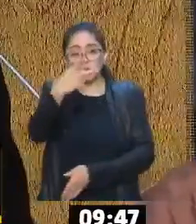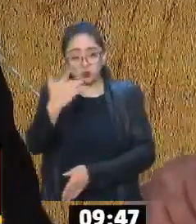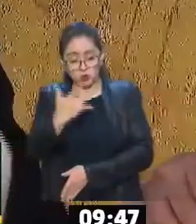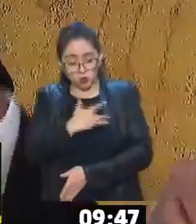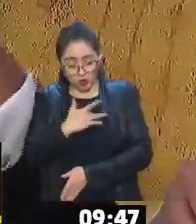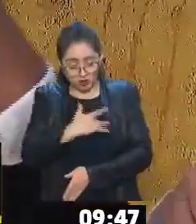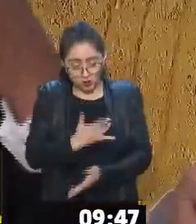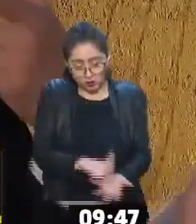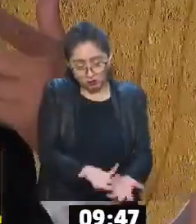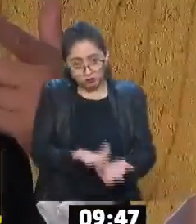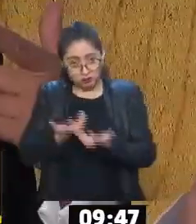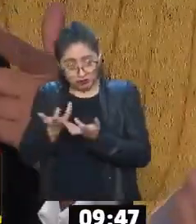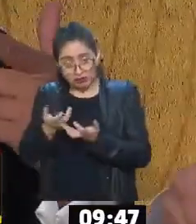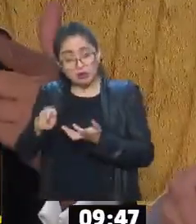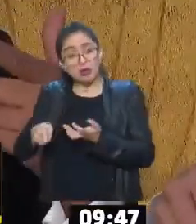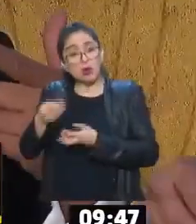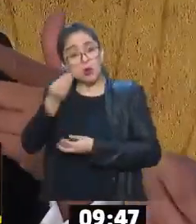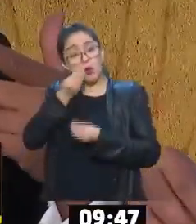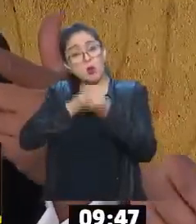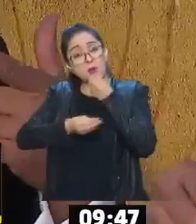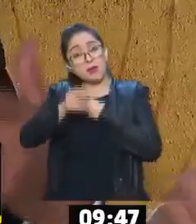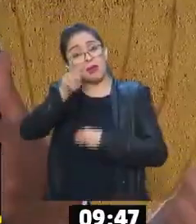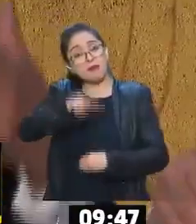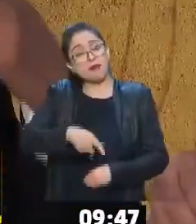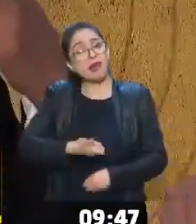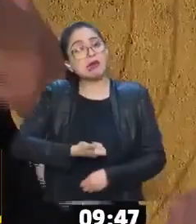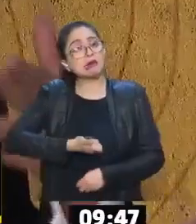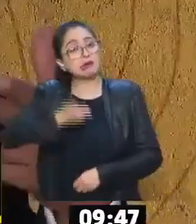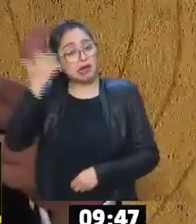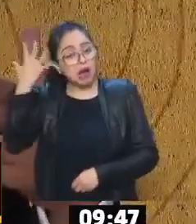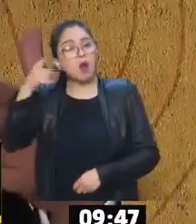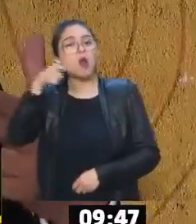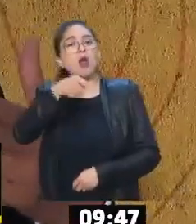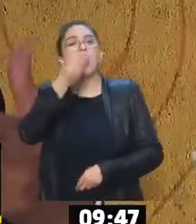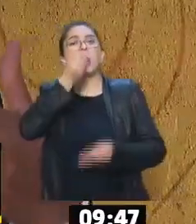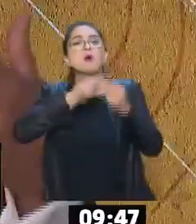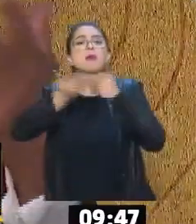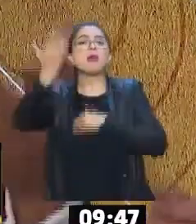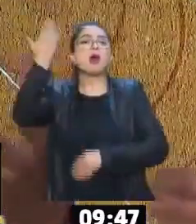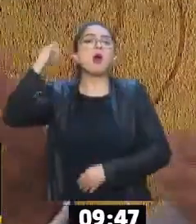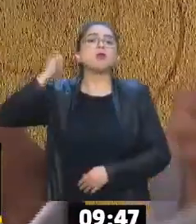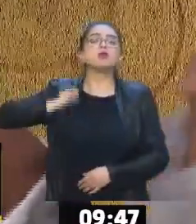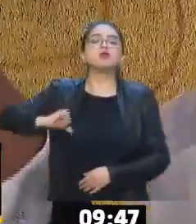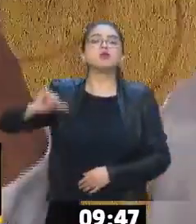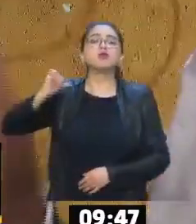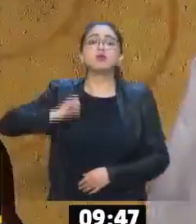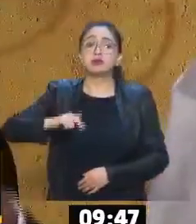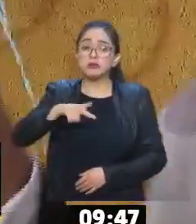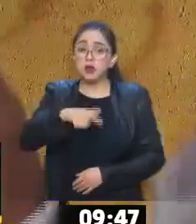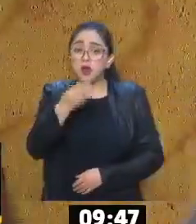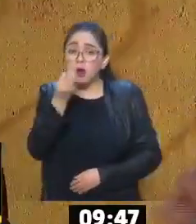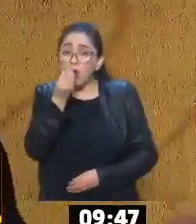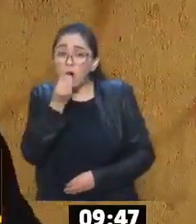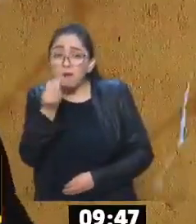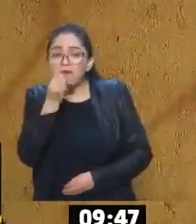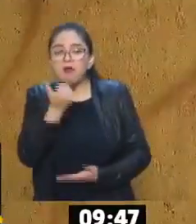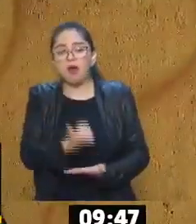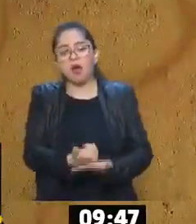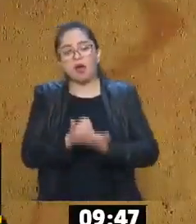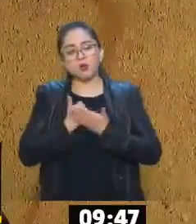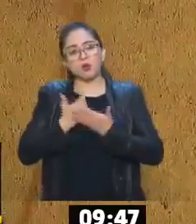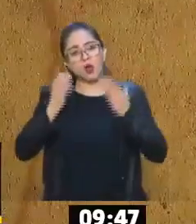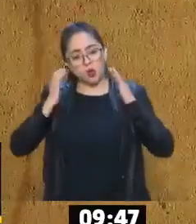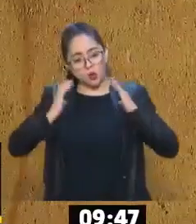caro, nos recuerda mucho a nuestras raíces prehispánicas, es súper nutritivo y el sabor es fresco, sutil y nos